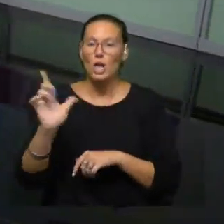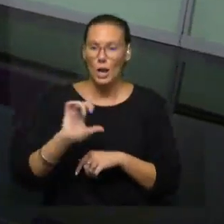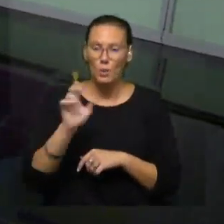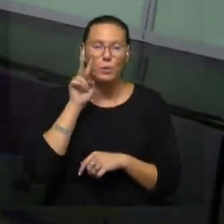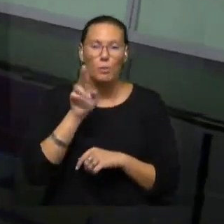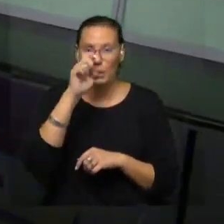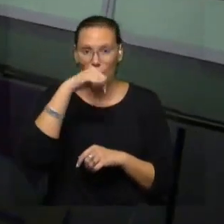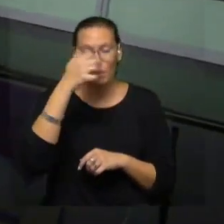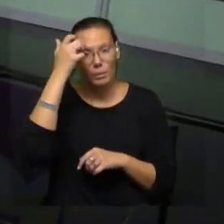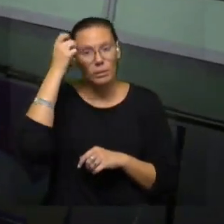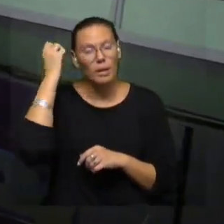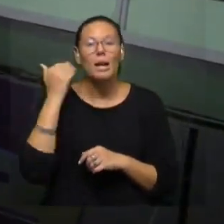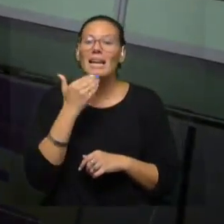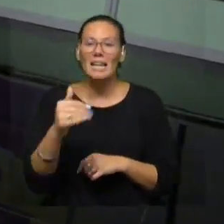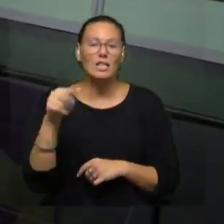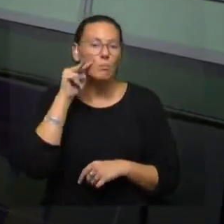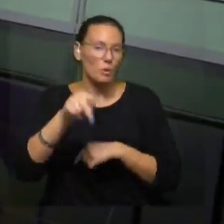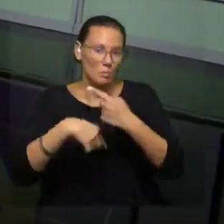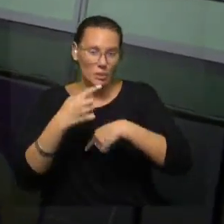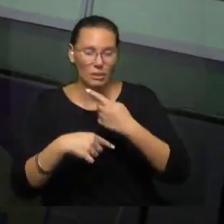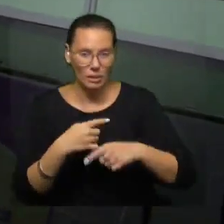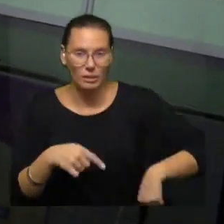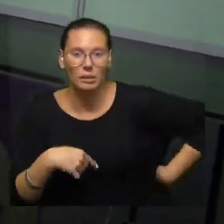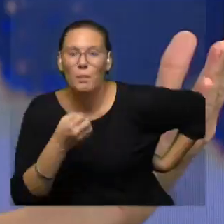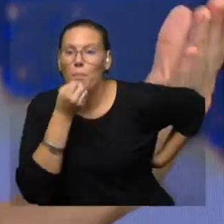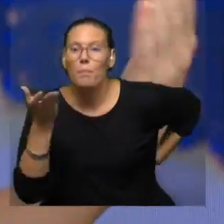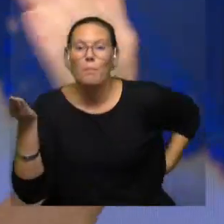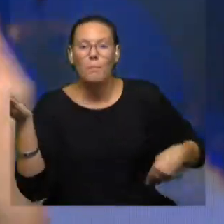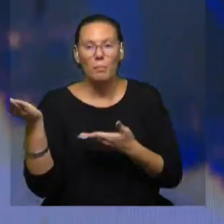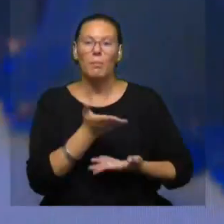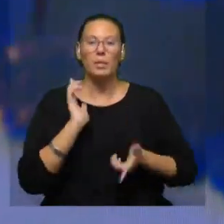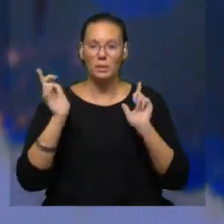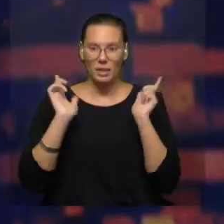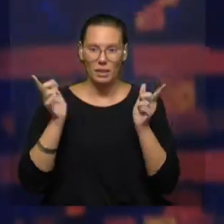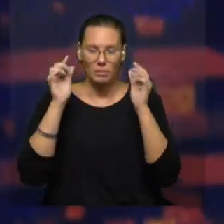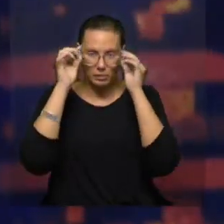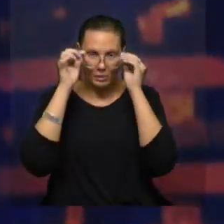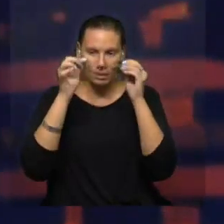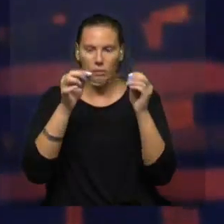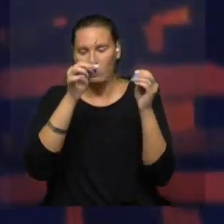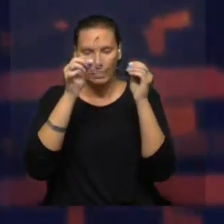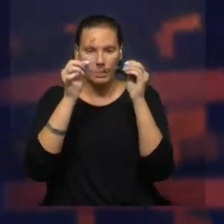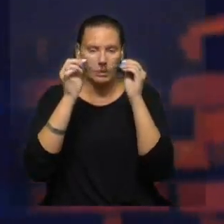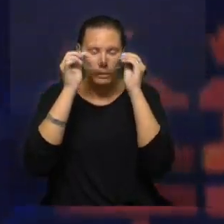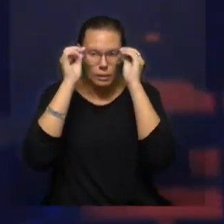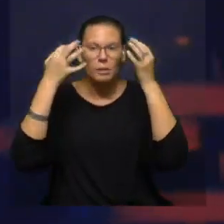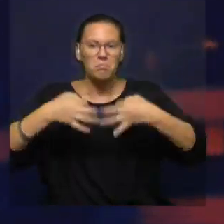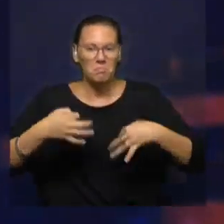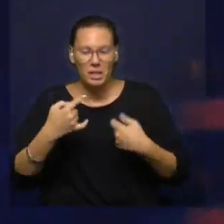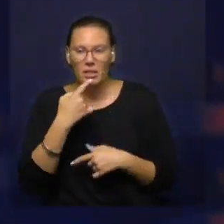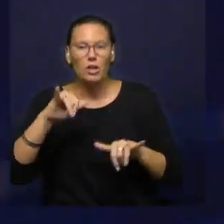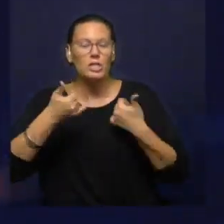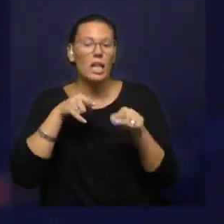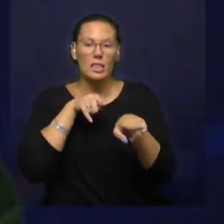Mirá Montevideo. Muchas gracias por estar ahí mirándonos y bienvenidos a disfrutar. Pero qué bien, qué gran recibimiento. Déjame decir